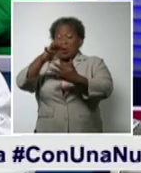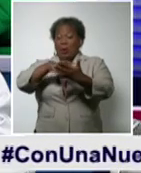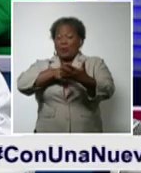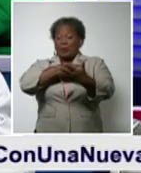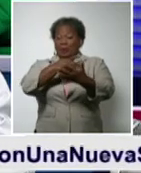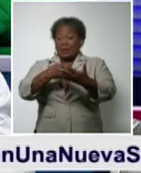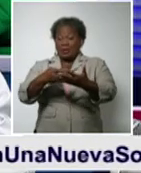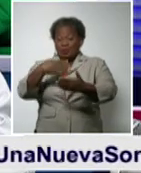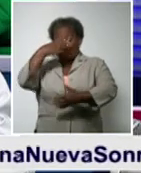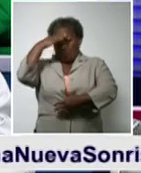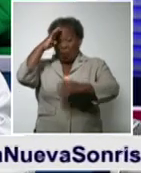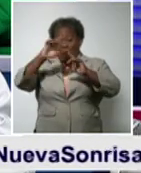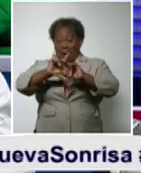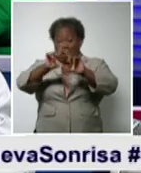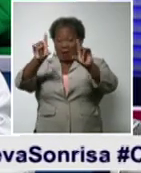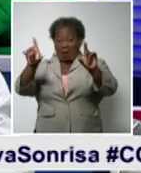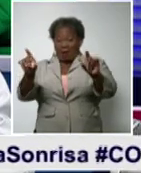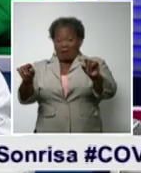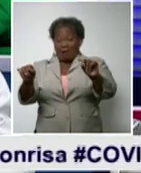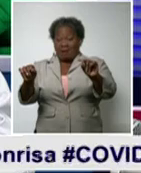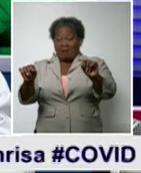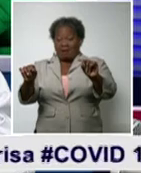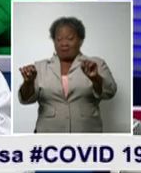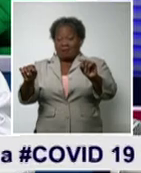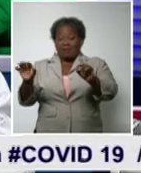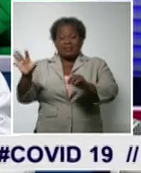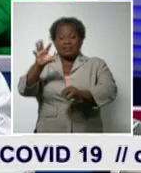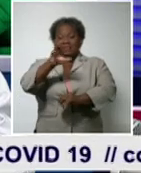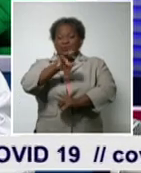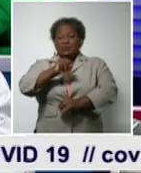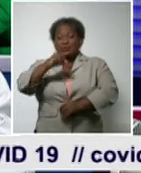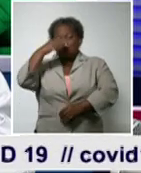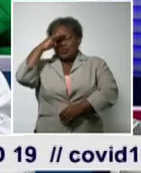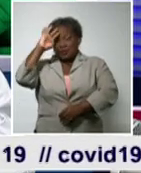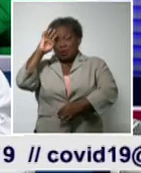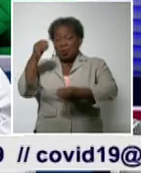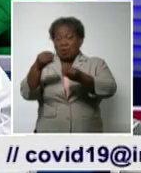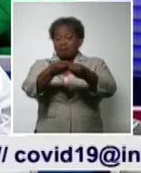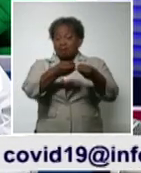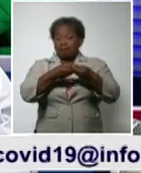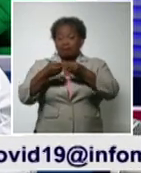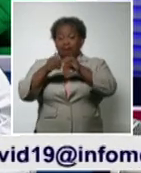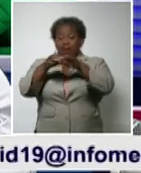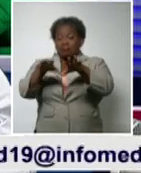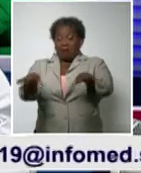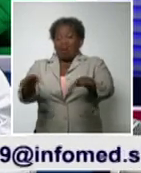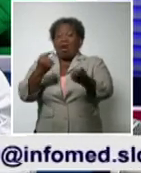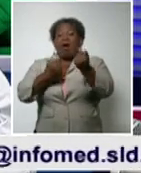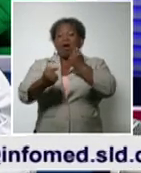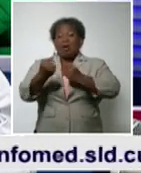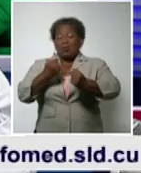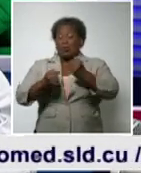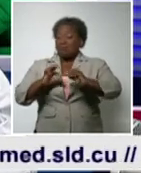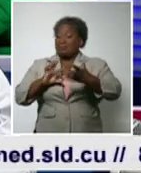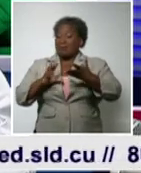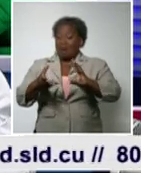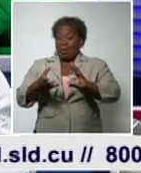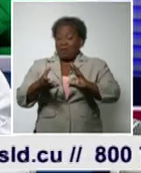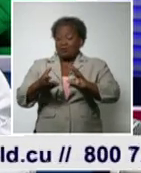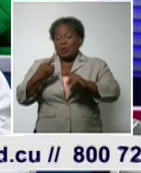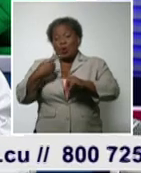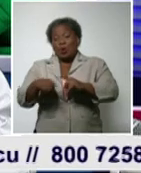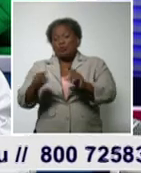país, en todo el territorio de transmisión, en unos más compleja que otras, en unas